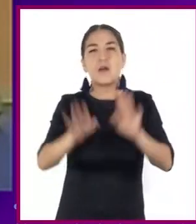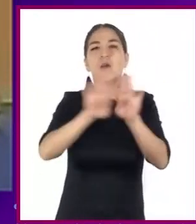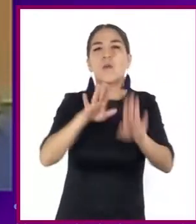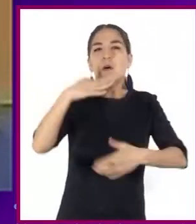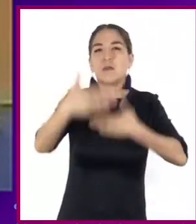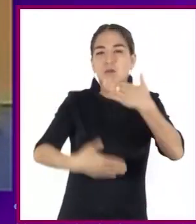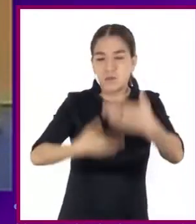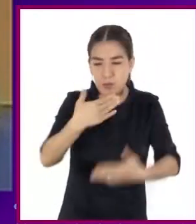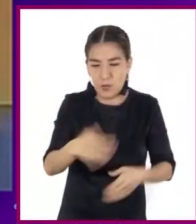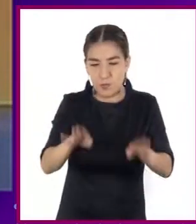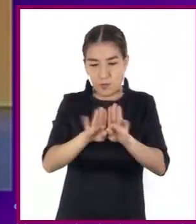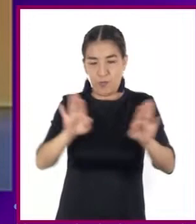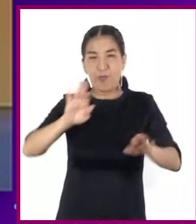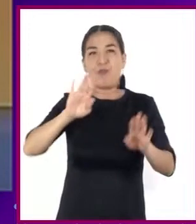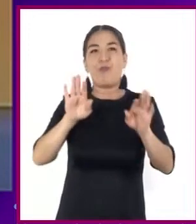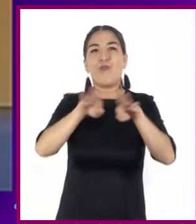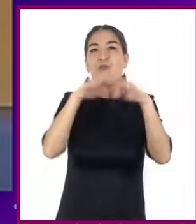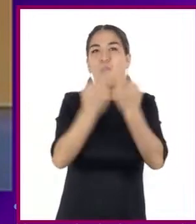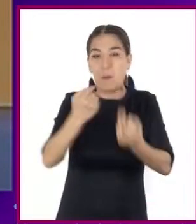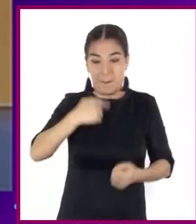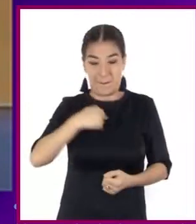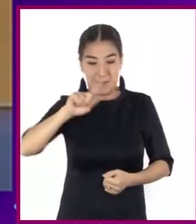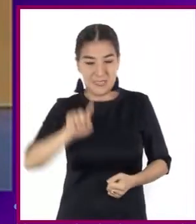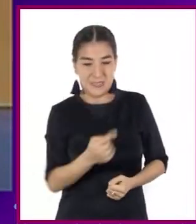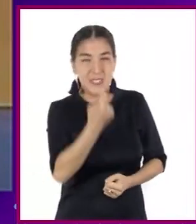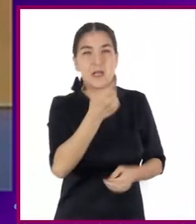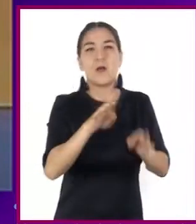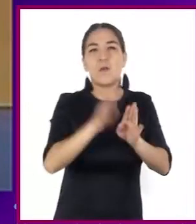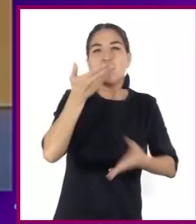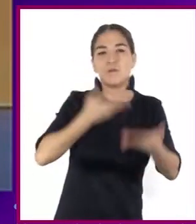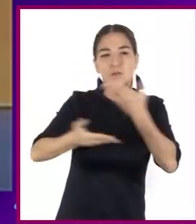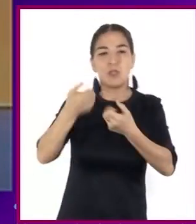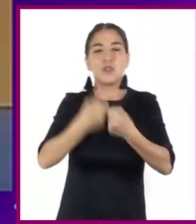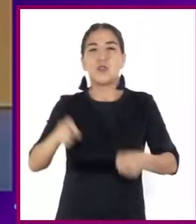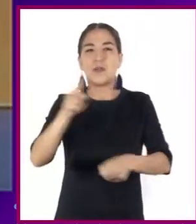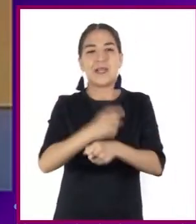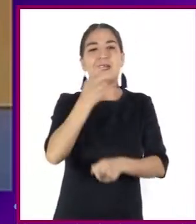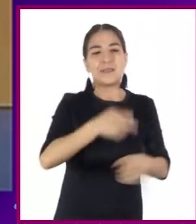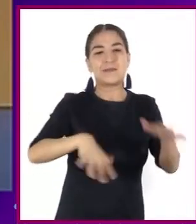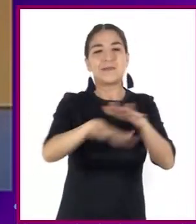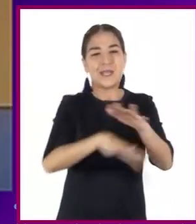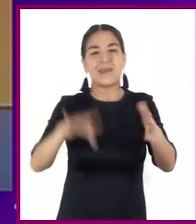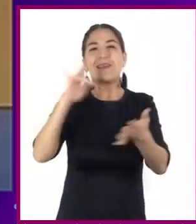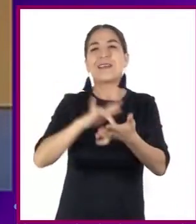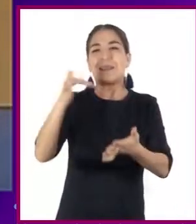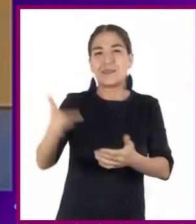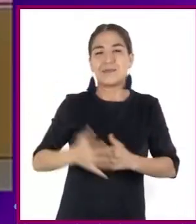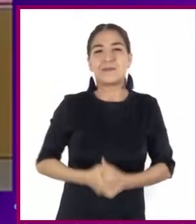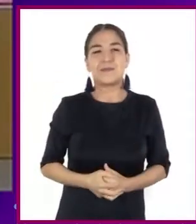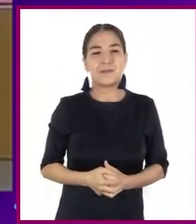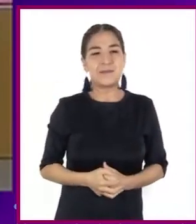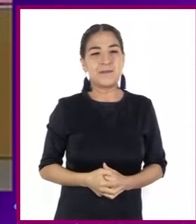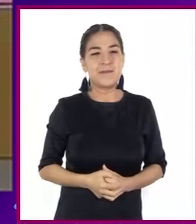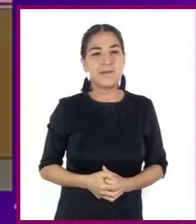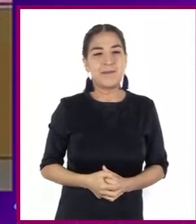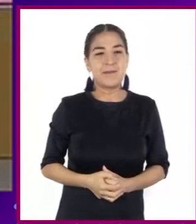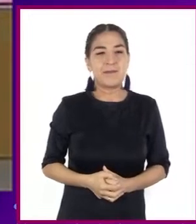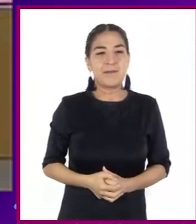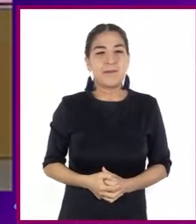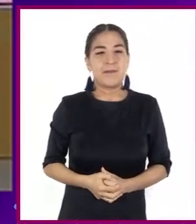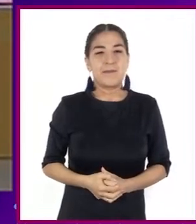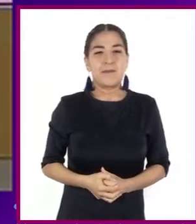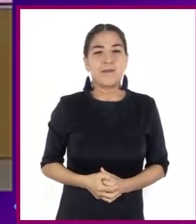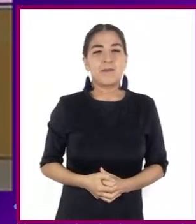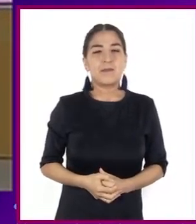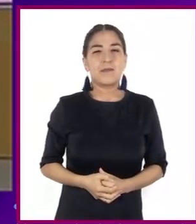secuencias, forma de ser y estar en la sociedad. Dos básicos. Gracias. Maestra.